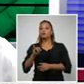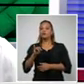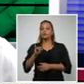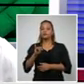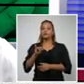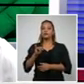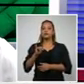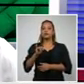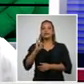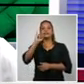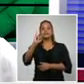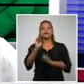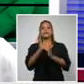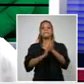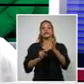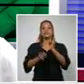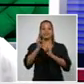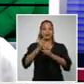meses,